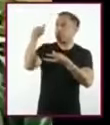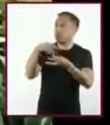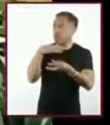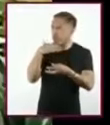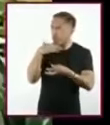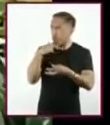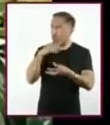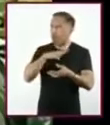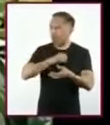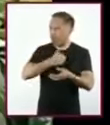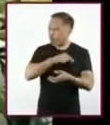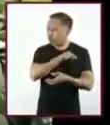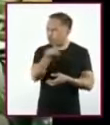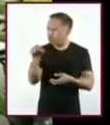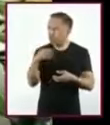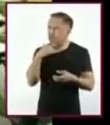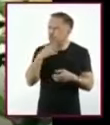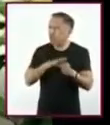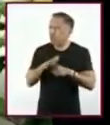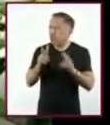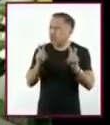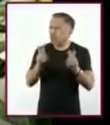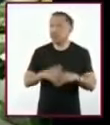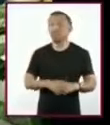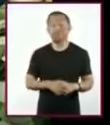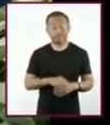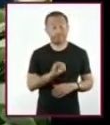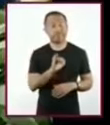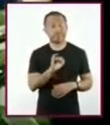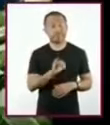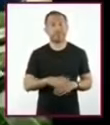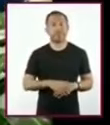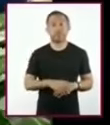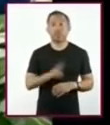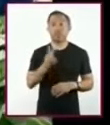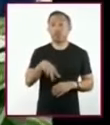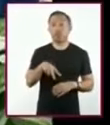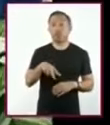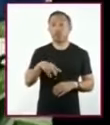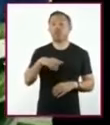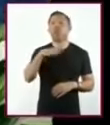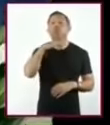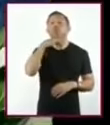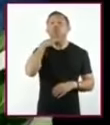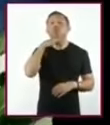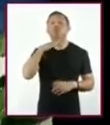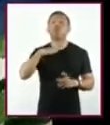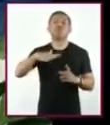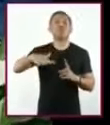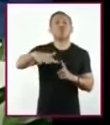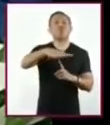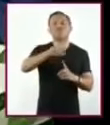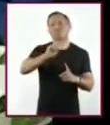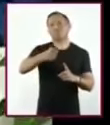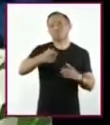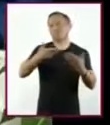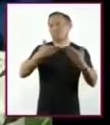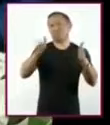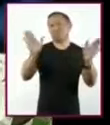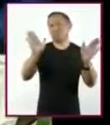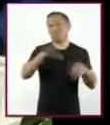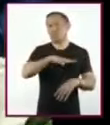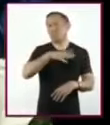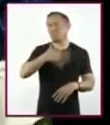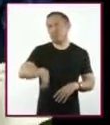este tema. Sí. Digamos que la contaminación en general, podríamos decir, que es aquello que